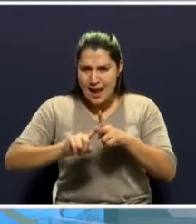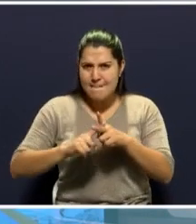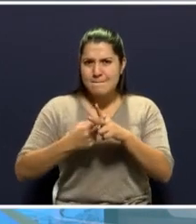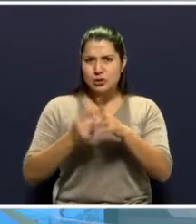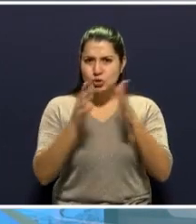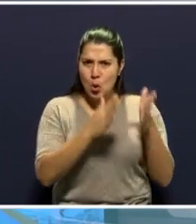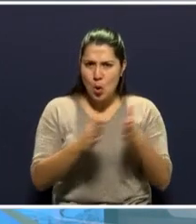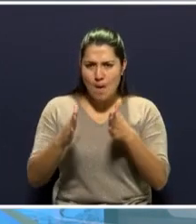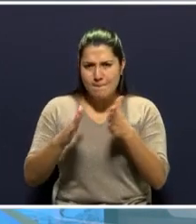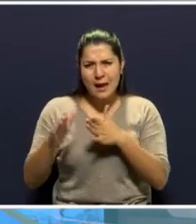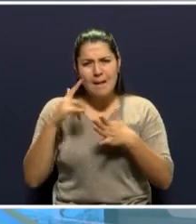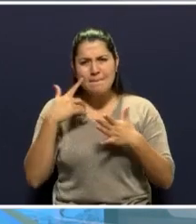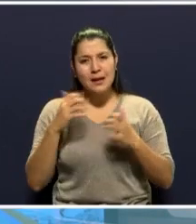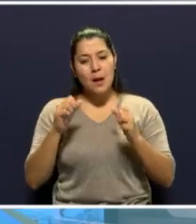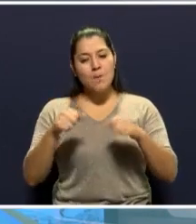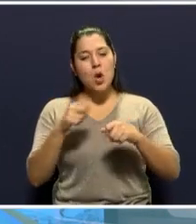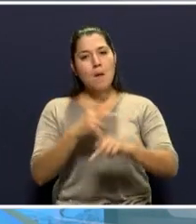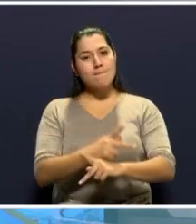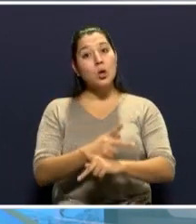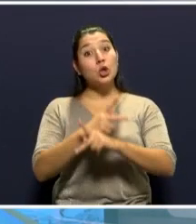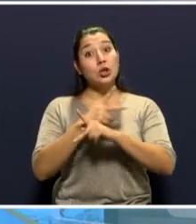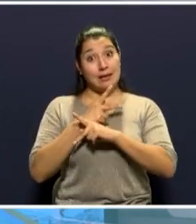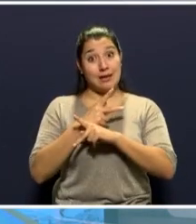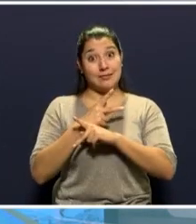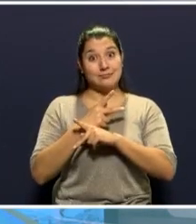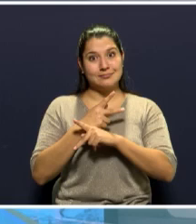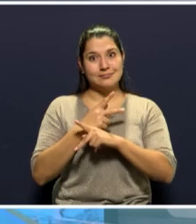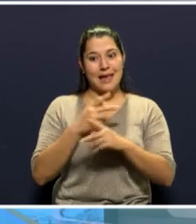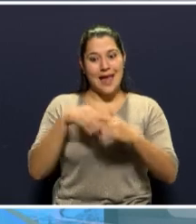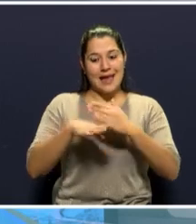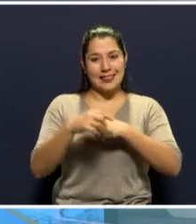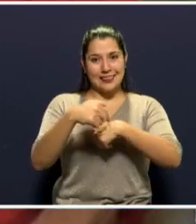esta población durante la pandemia del COVID-19.